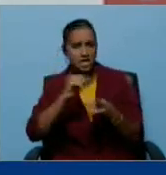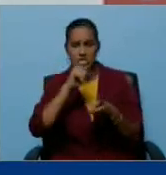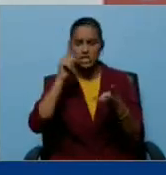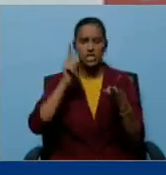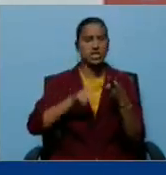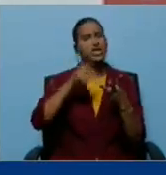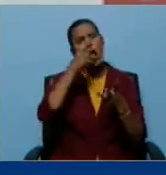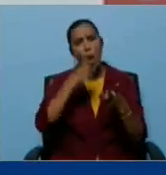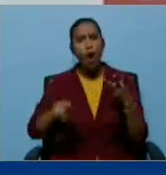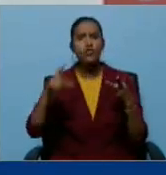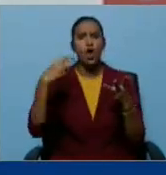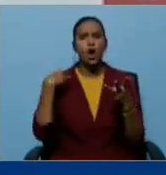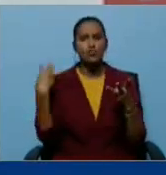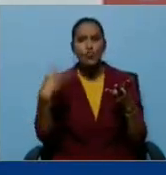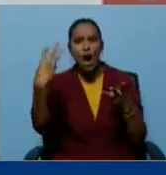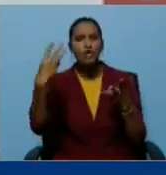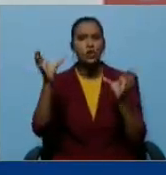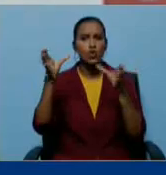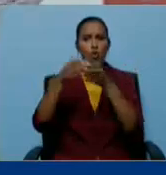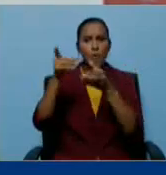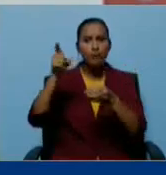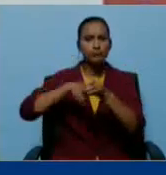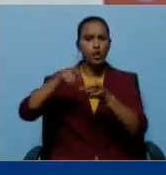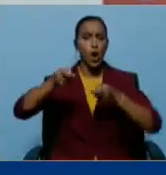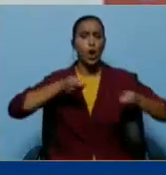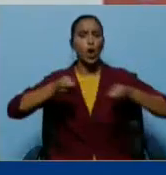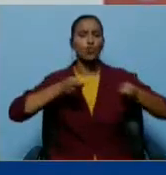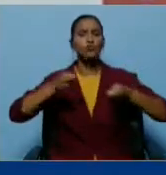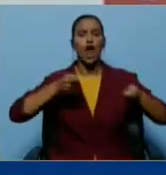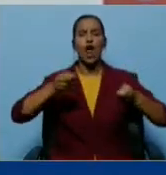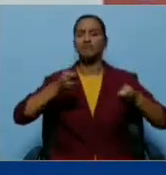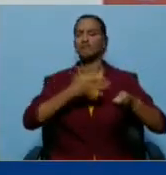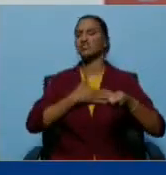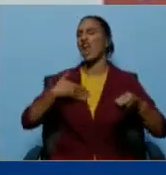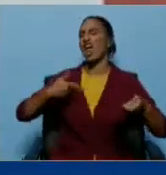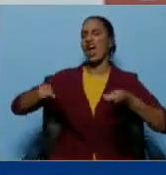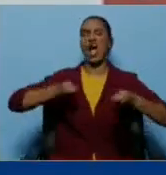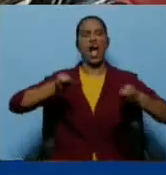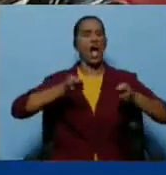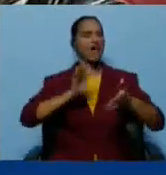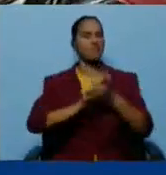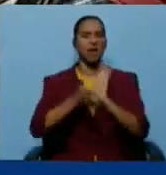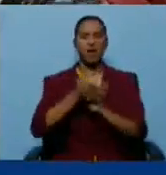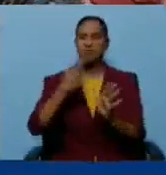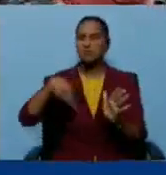maneja Washington a su antojo contra quienes ellos quieran.